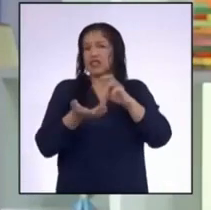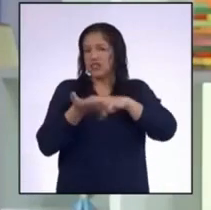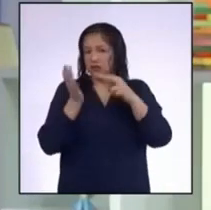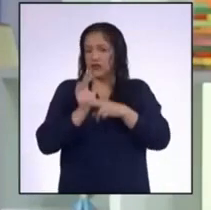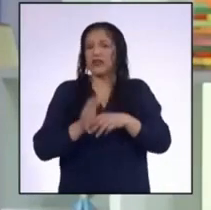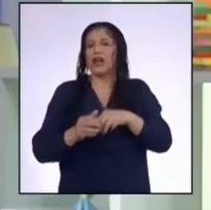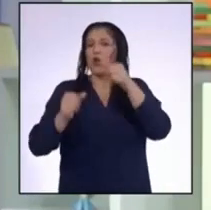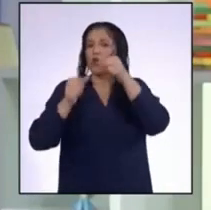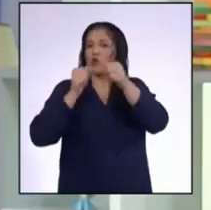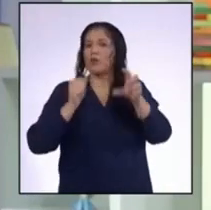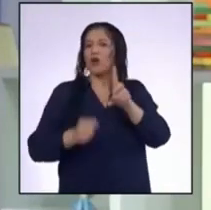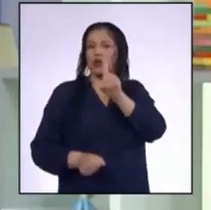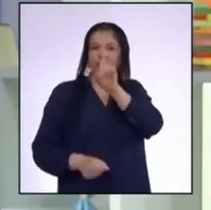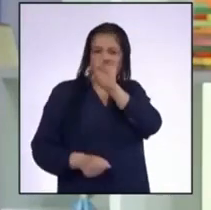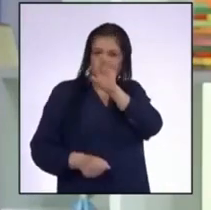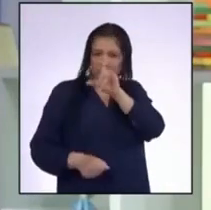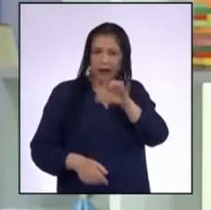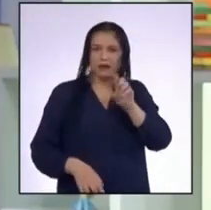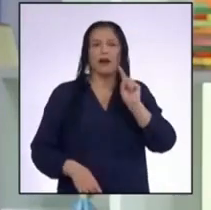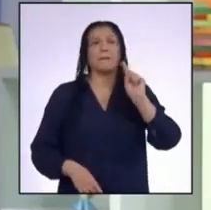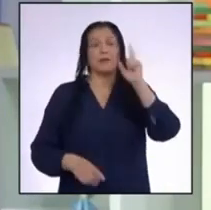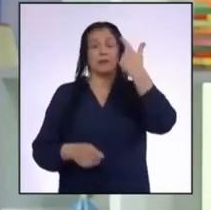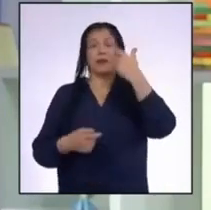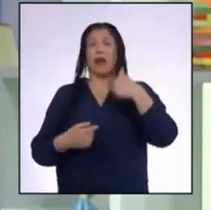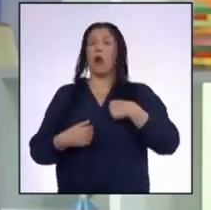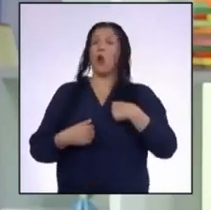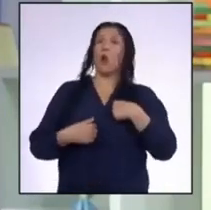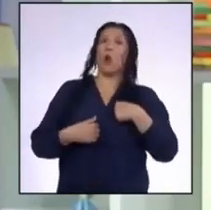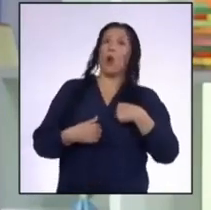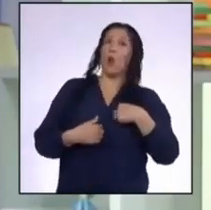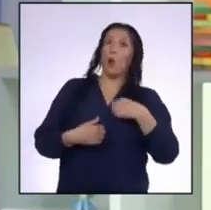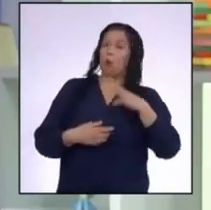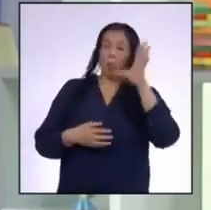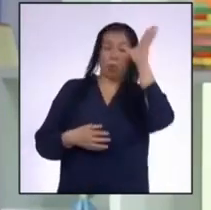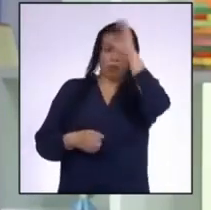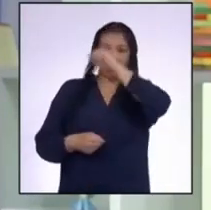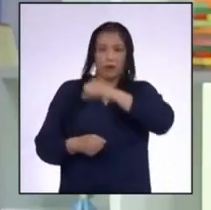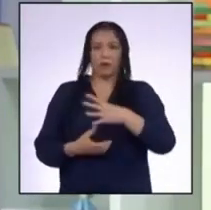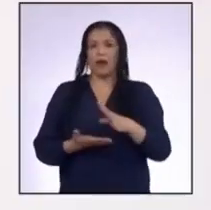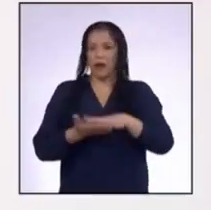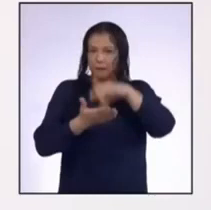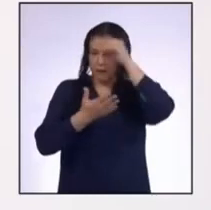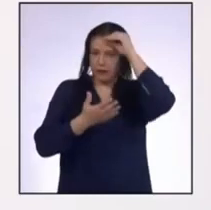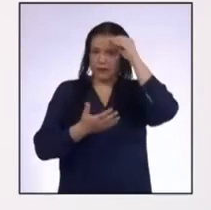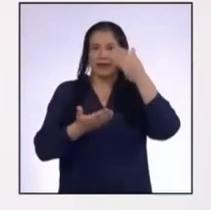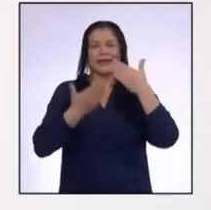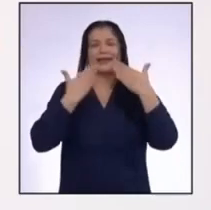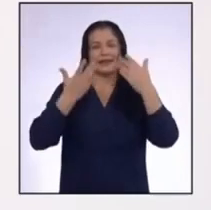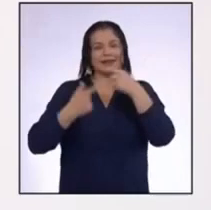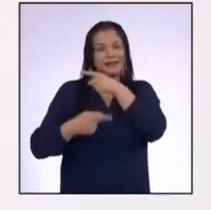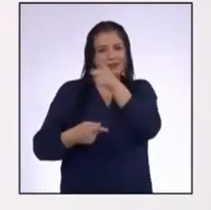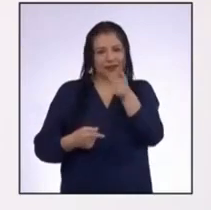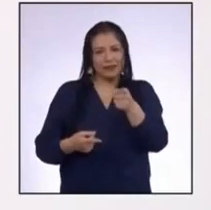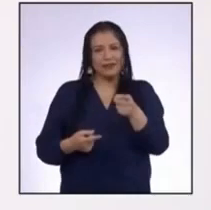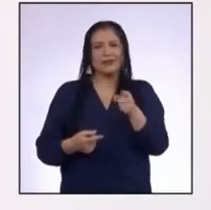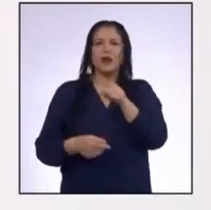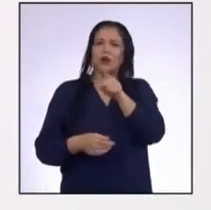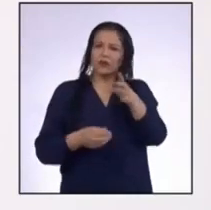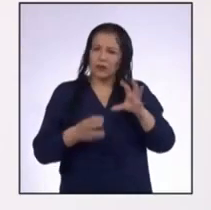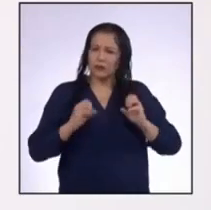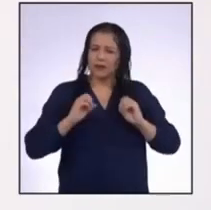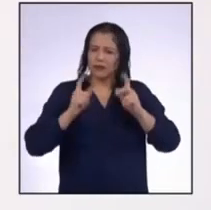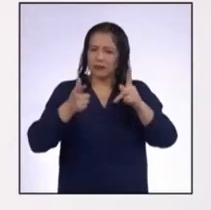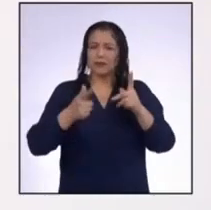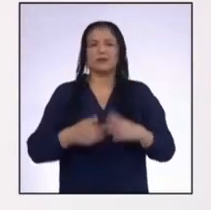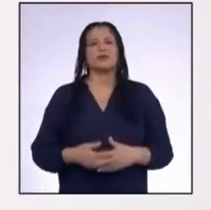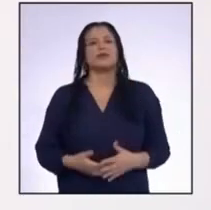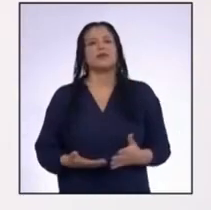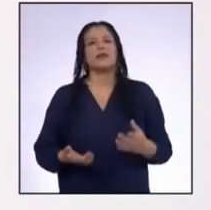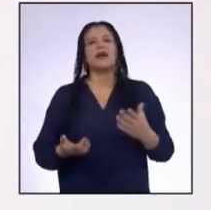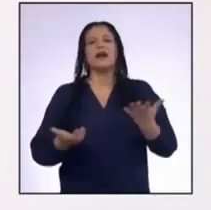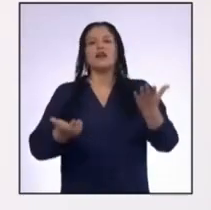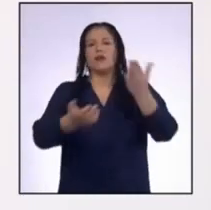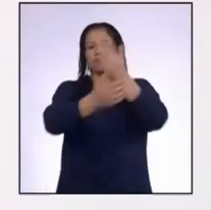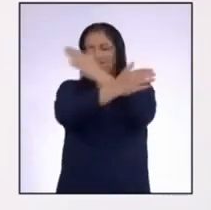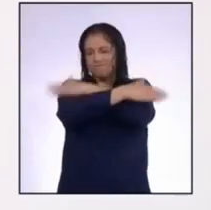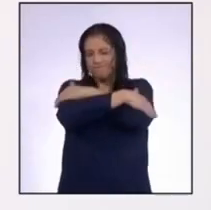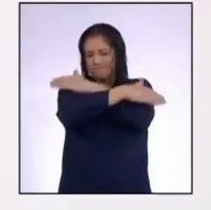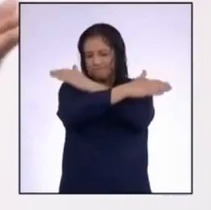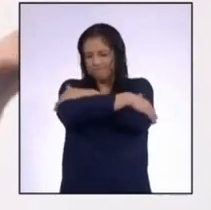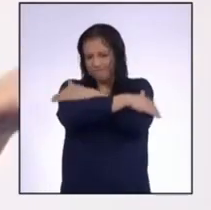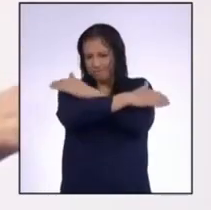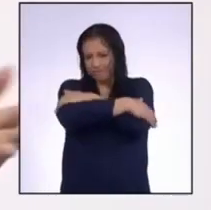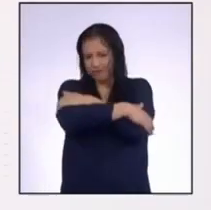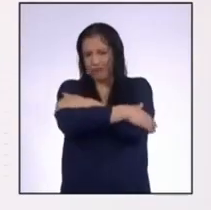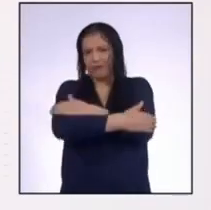decimal. Esa fue primera noticia para mí. Gracias, profesora. A ustedes por la oportunidad. Les mando un